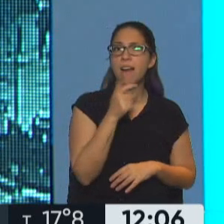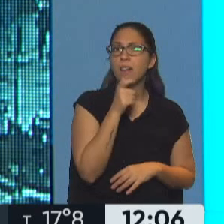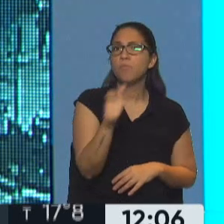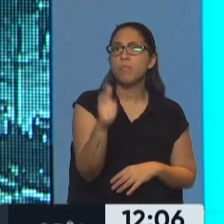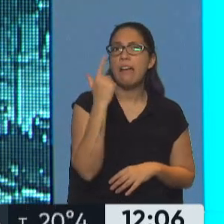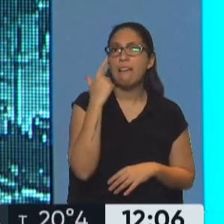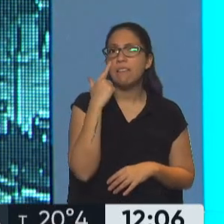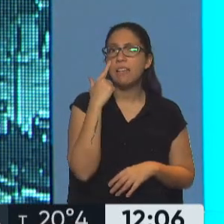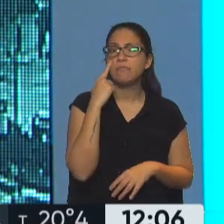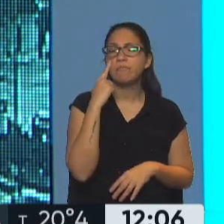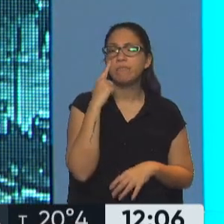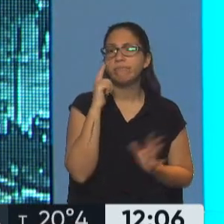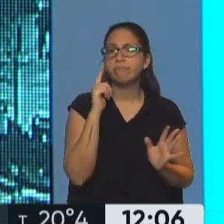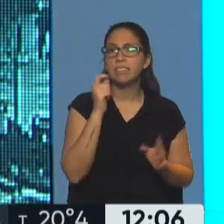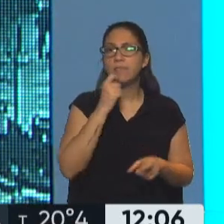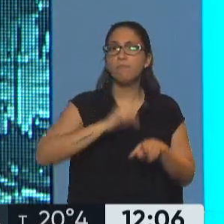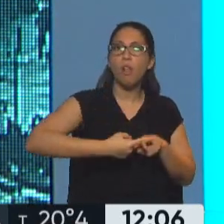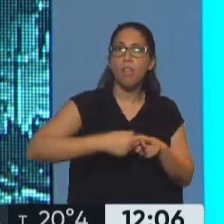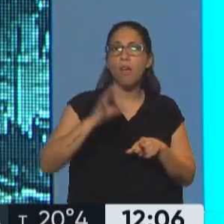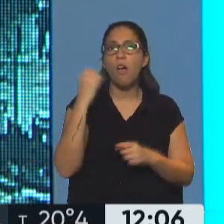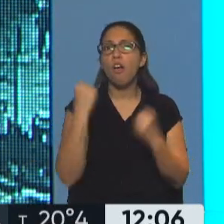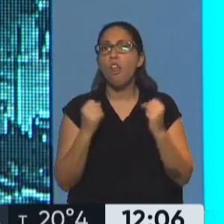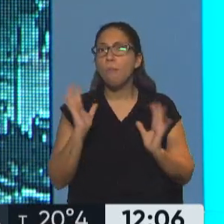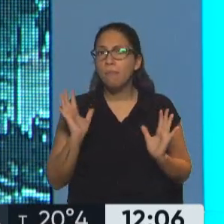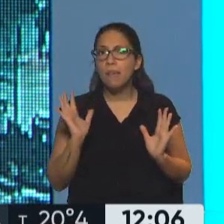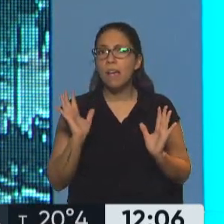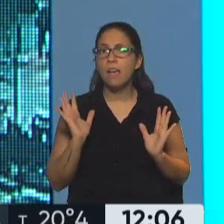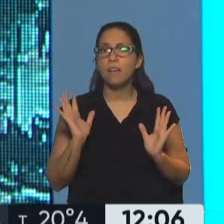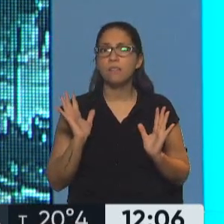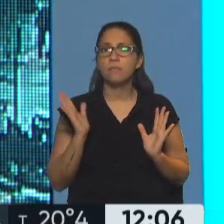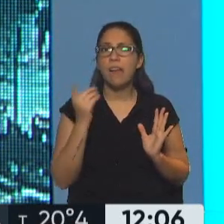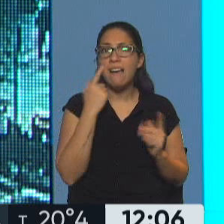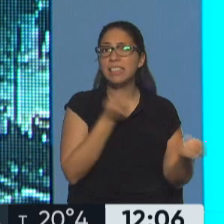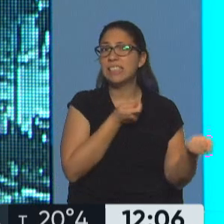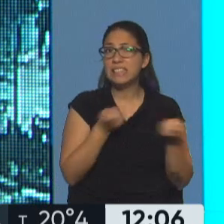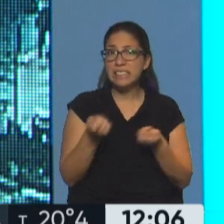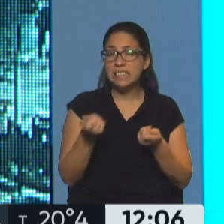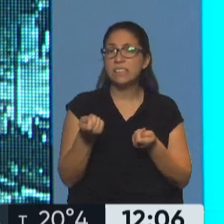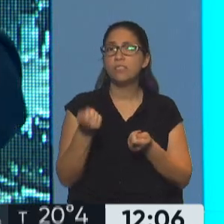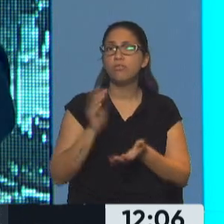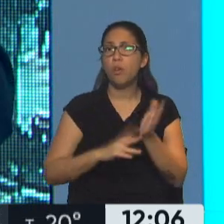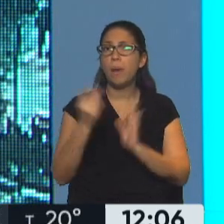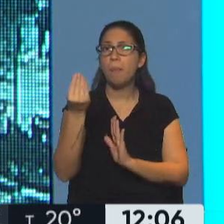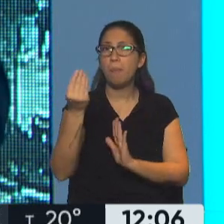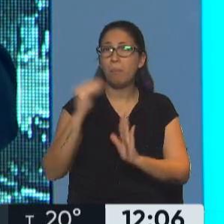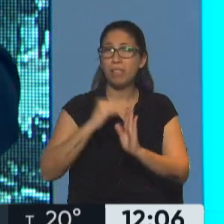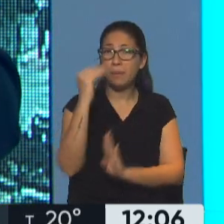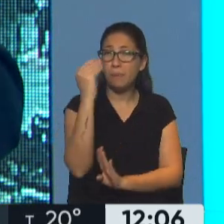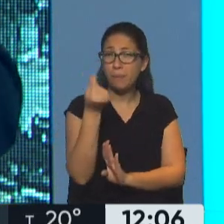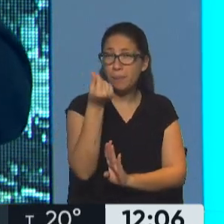económica, ¿no? En el sentido de que van por más, todavía van a insistir con la devaluación, entonces